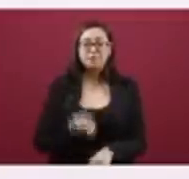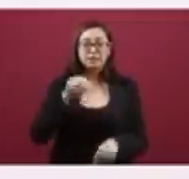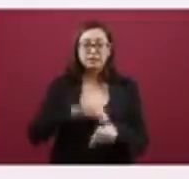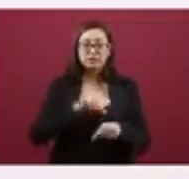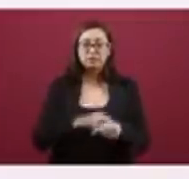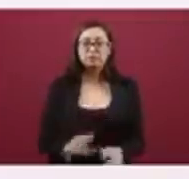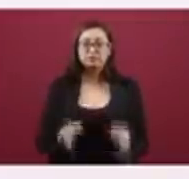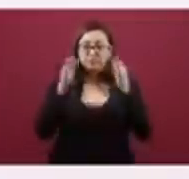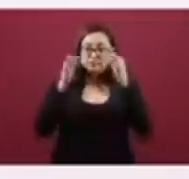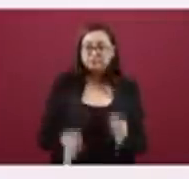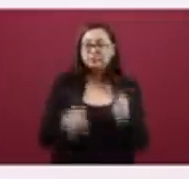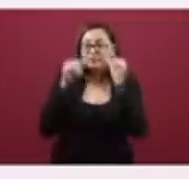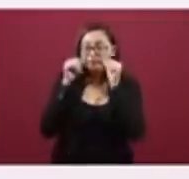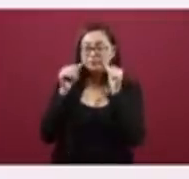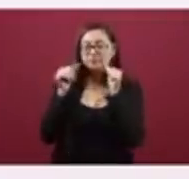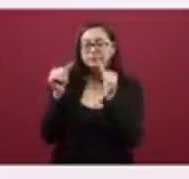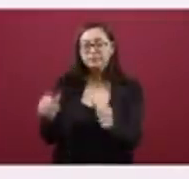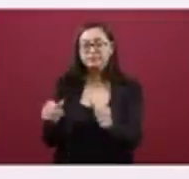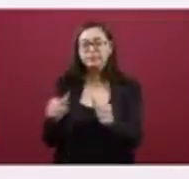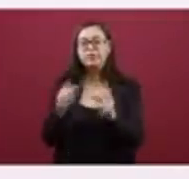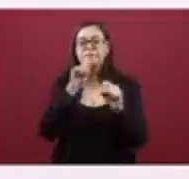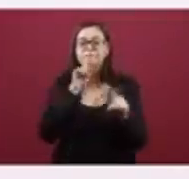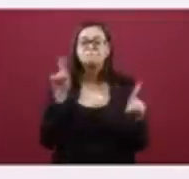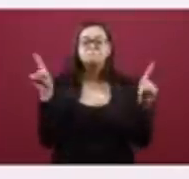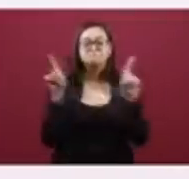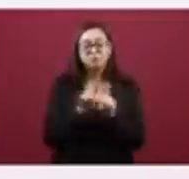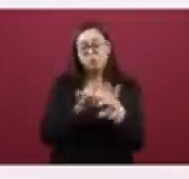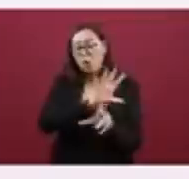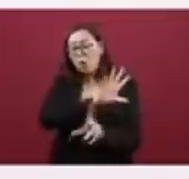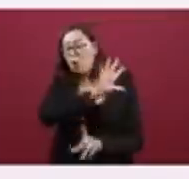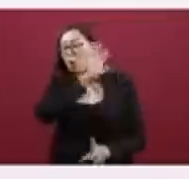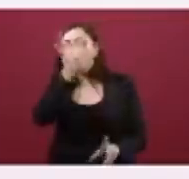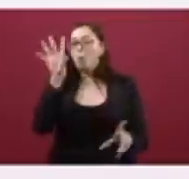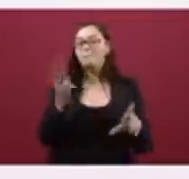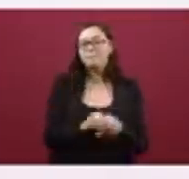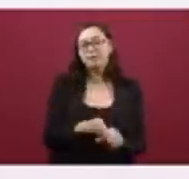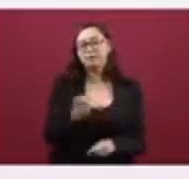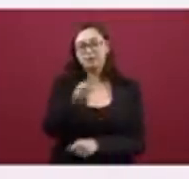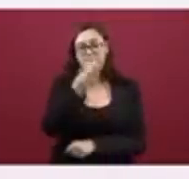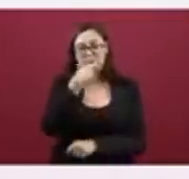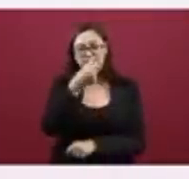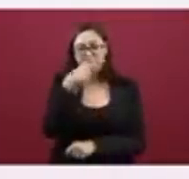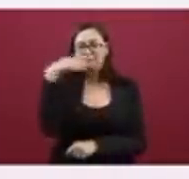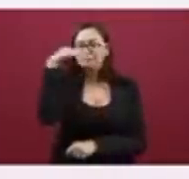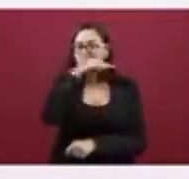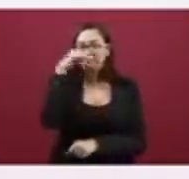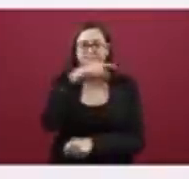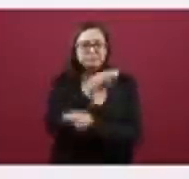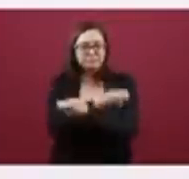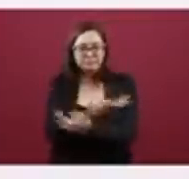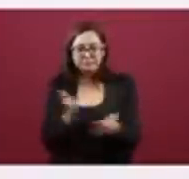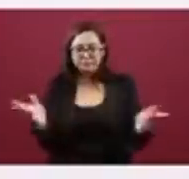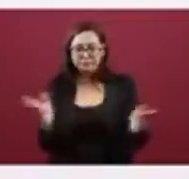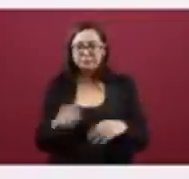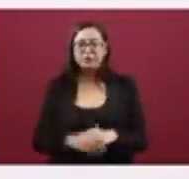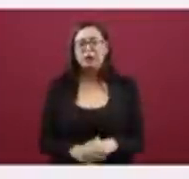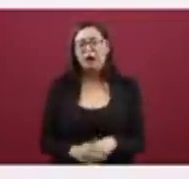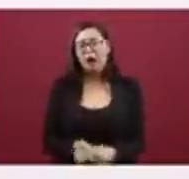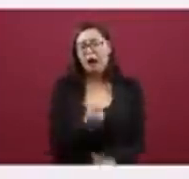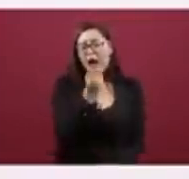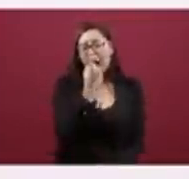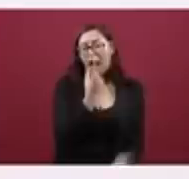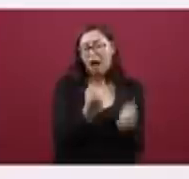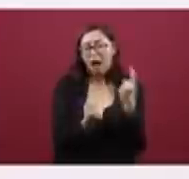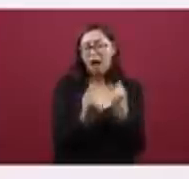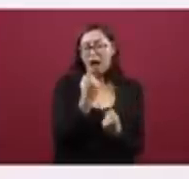calidad y con un cuadro completo de medicamentos gratuitos no solo los de